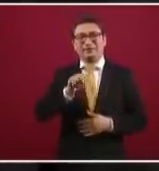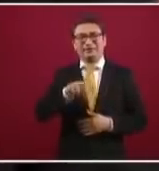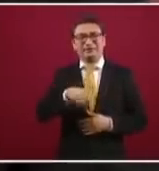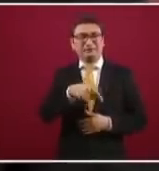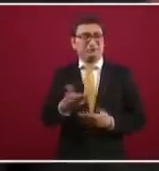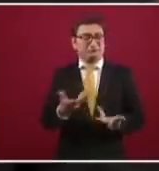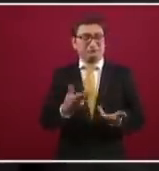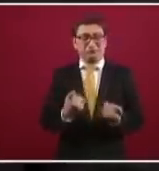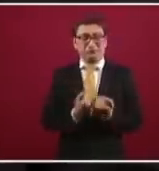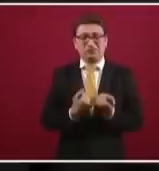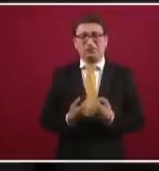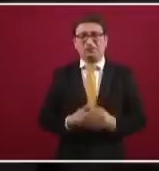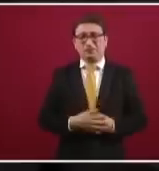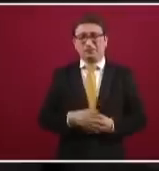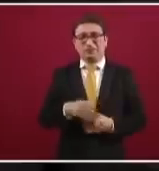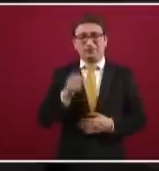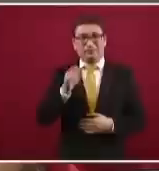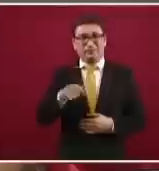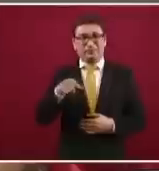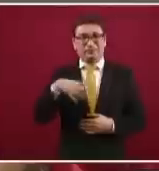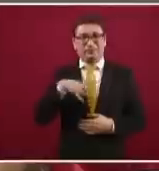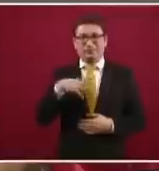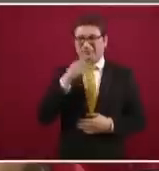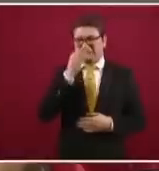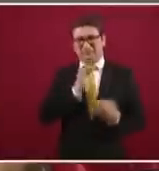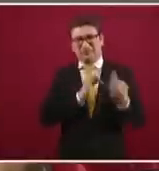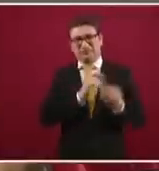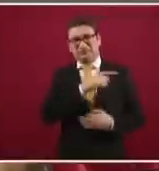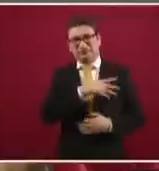aquí estaba el Hijo del Aguizote, aquí cerca,